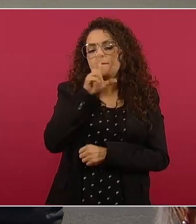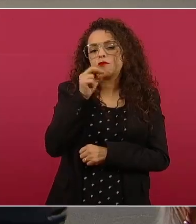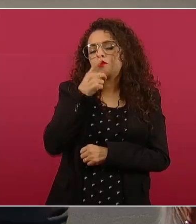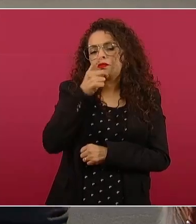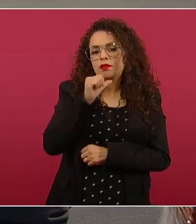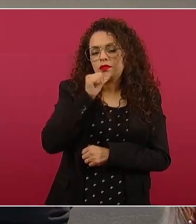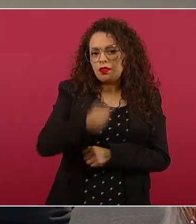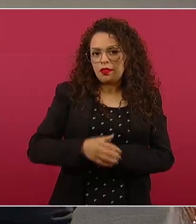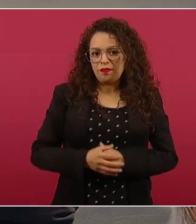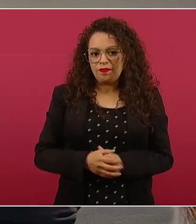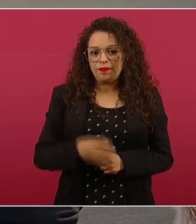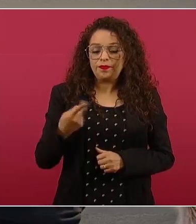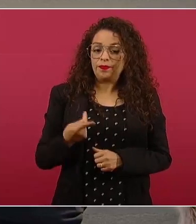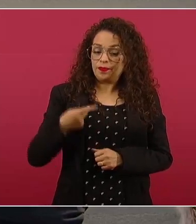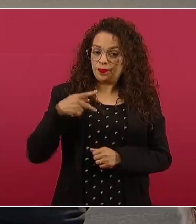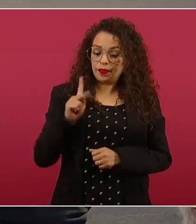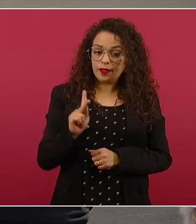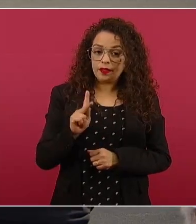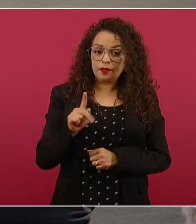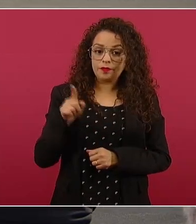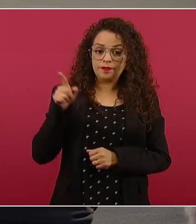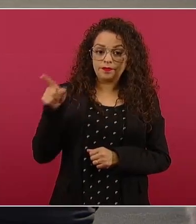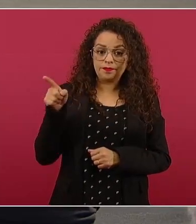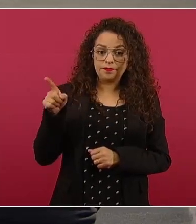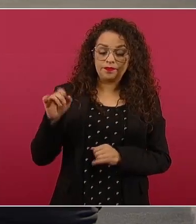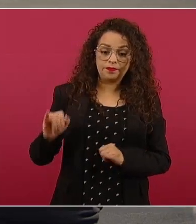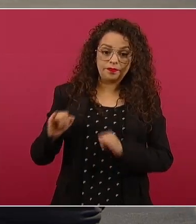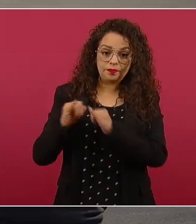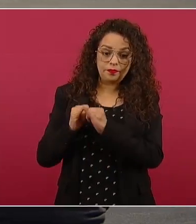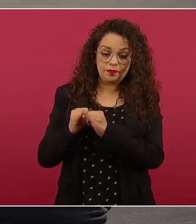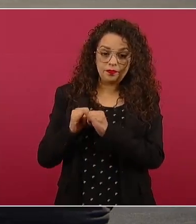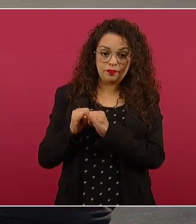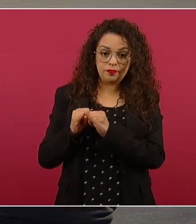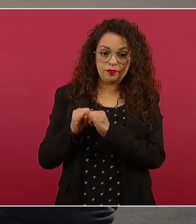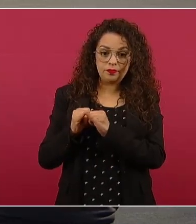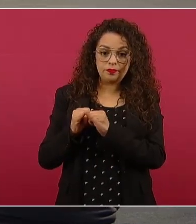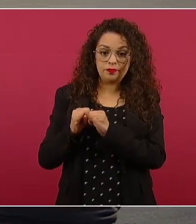si la institución esta, la Oficina de